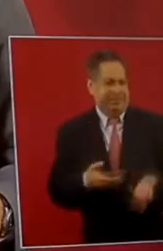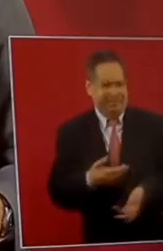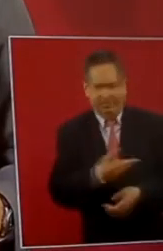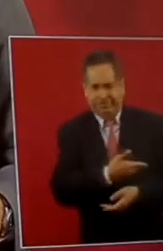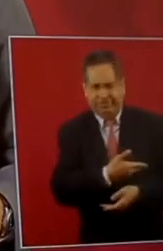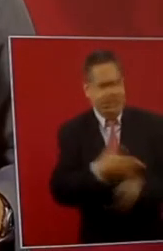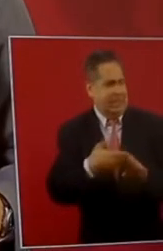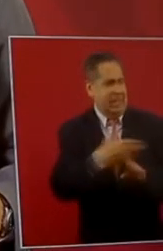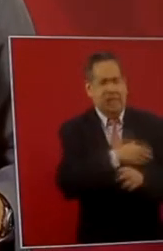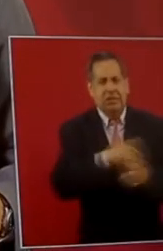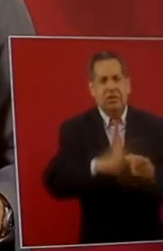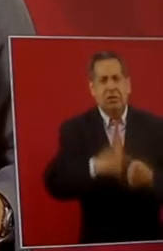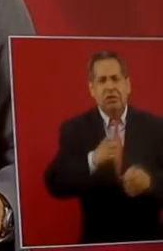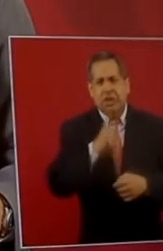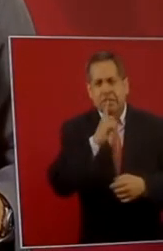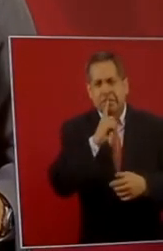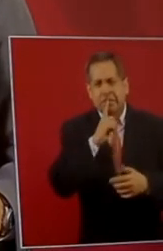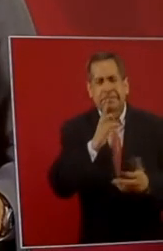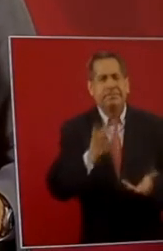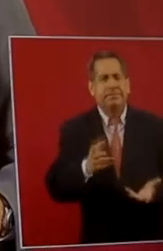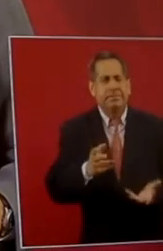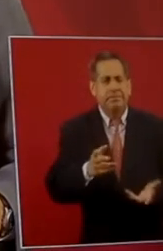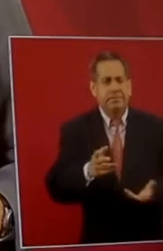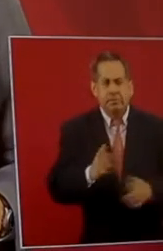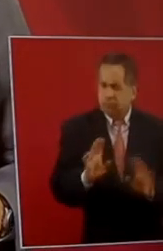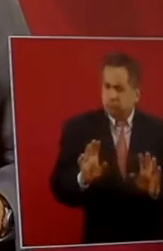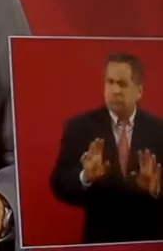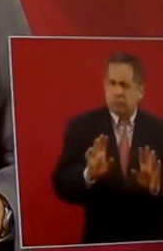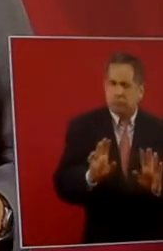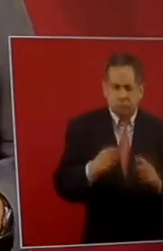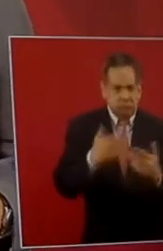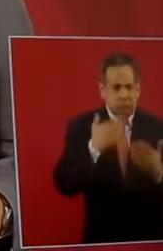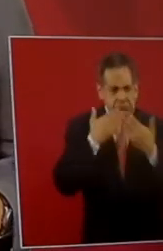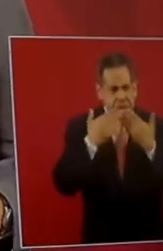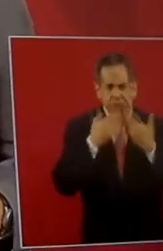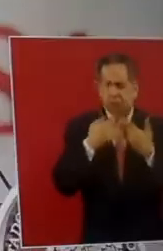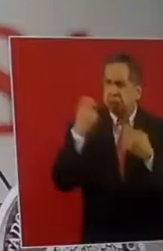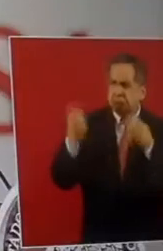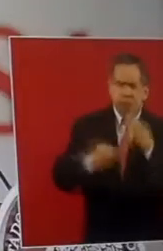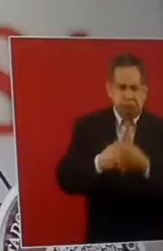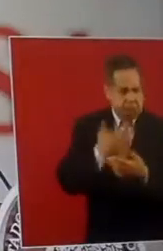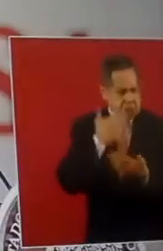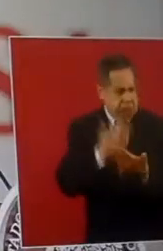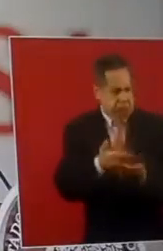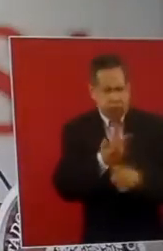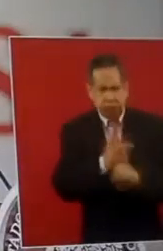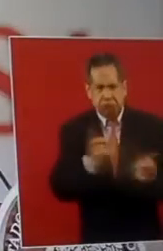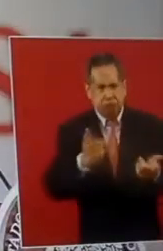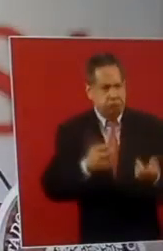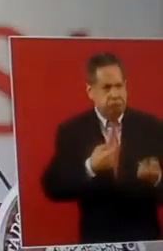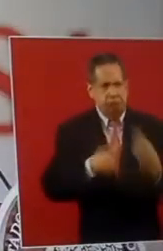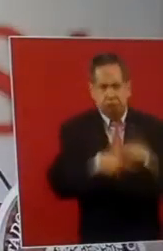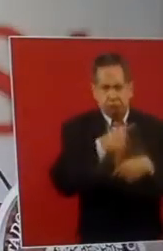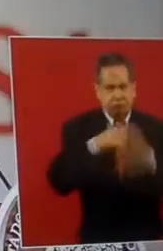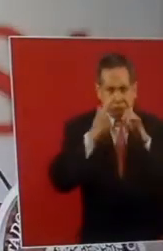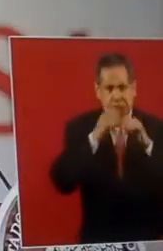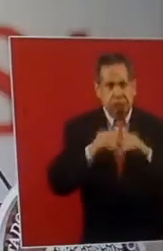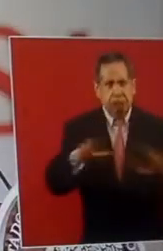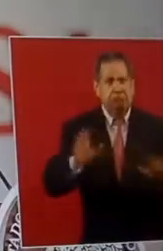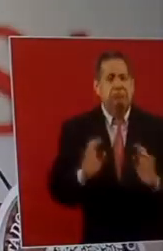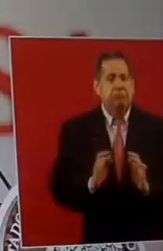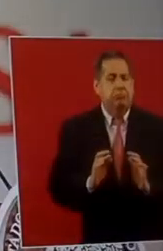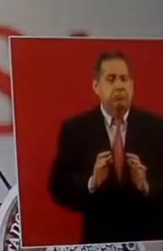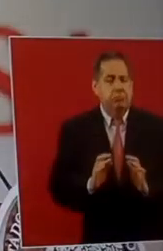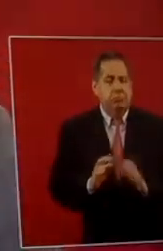en nuestro medio. Se preguntarán ustedes, ¿era necesario este cambio? La respuesta es indudablemente que sí.